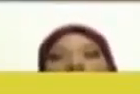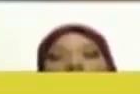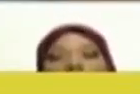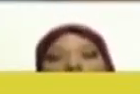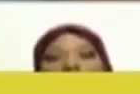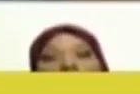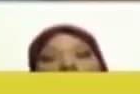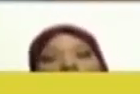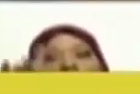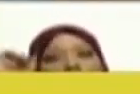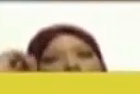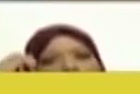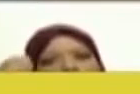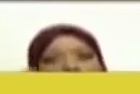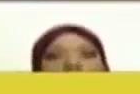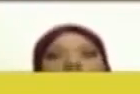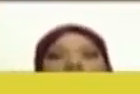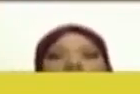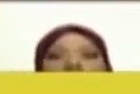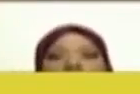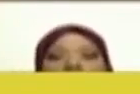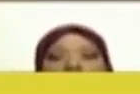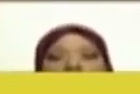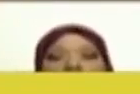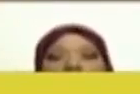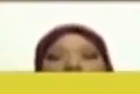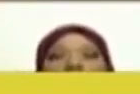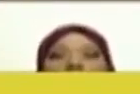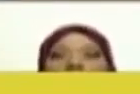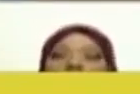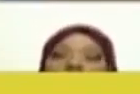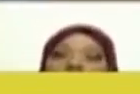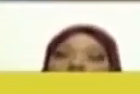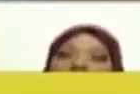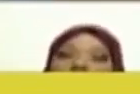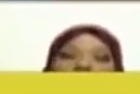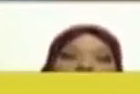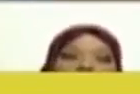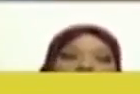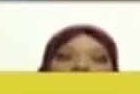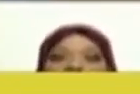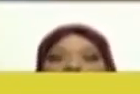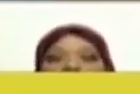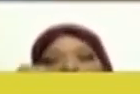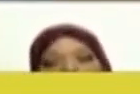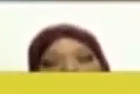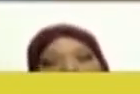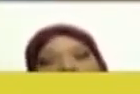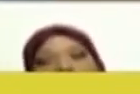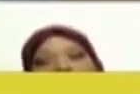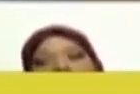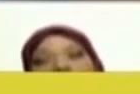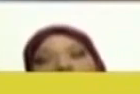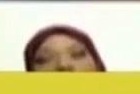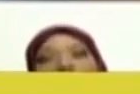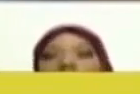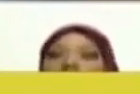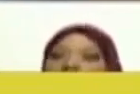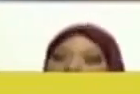un recordatorio. Un recordatorio que quede en este salón para que ningún